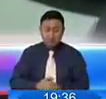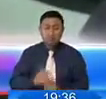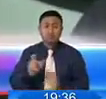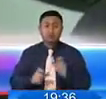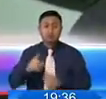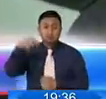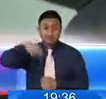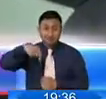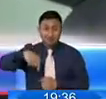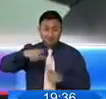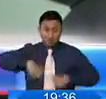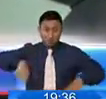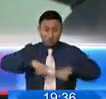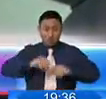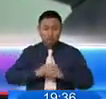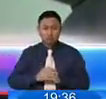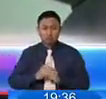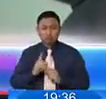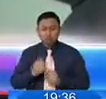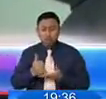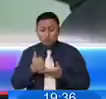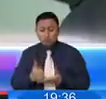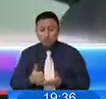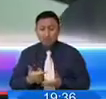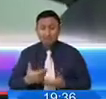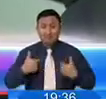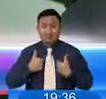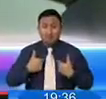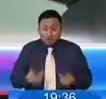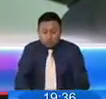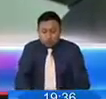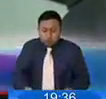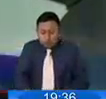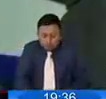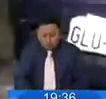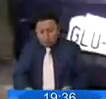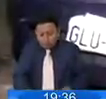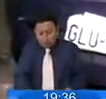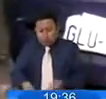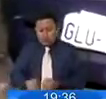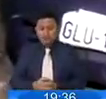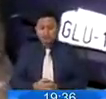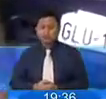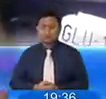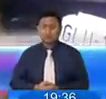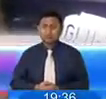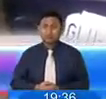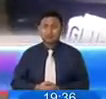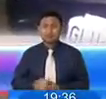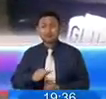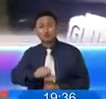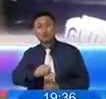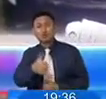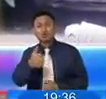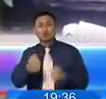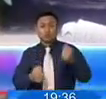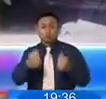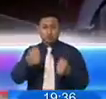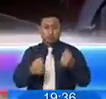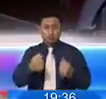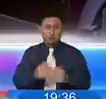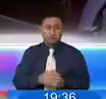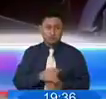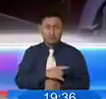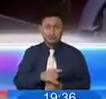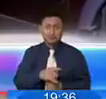aquí, el sector, se acercaron a tratar de sacar los animales de la vía. Un segundo vehículo, el que se presume viajaba